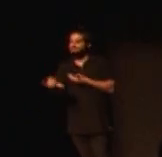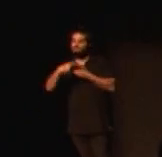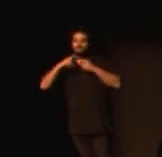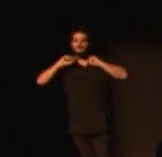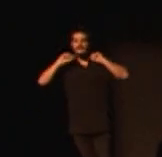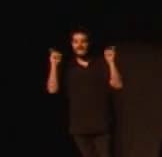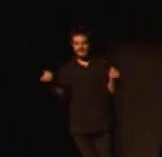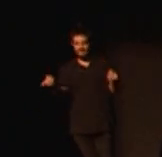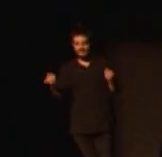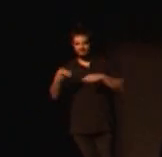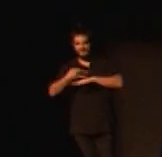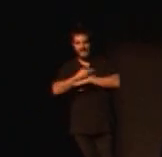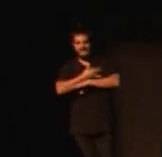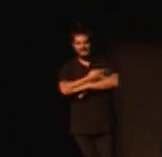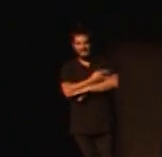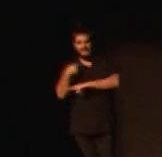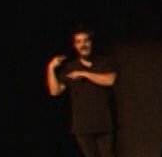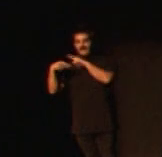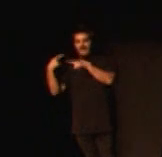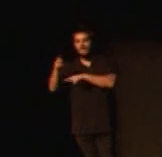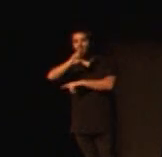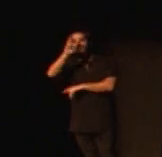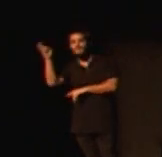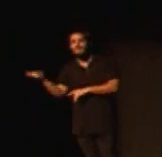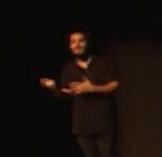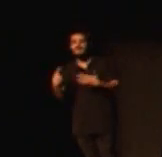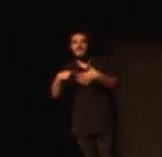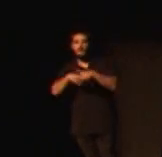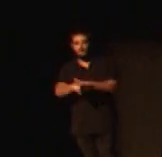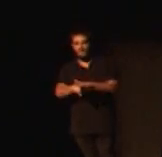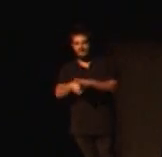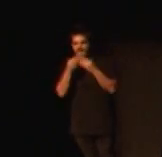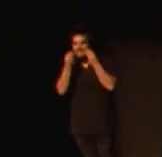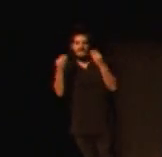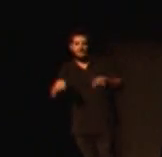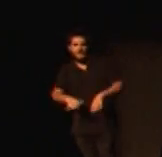más diversa e inclusiva de la historia? Sí, es contigo, sí. Pues vente conmigo, claro que sí.